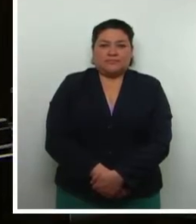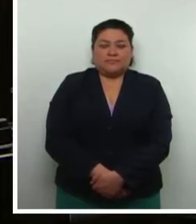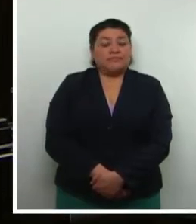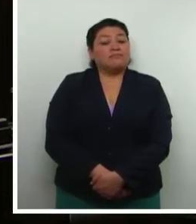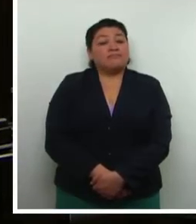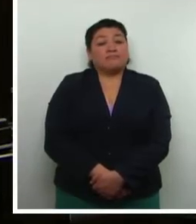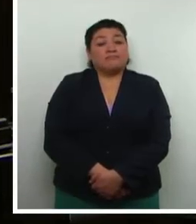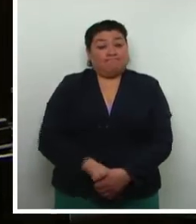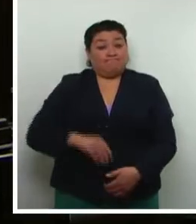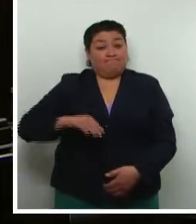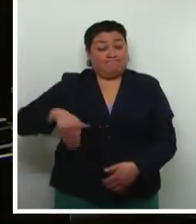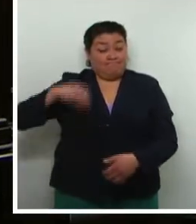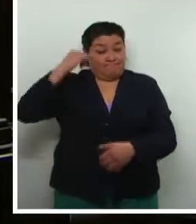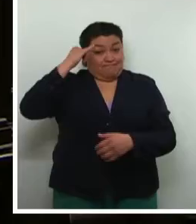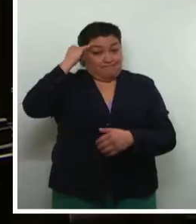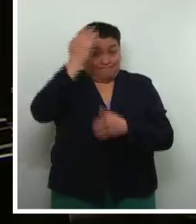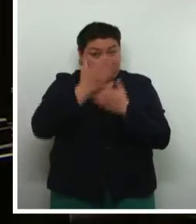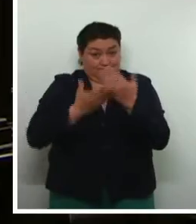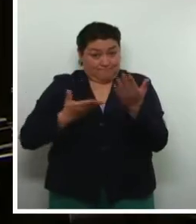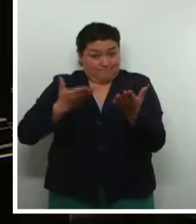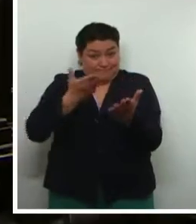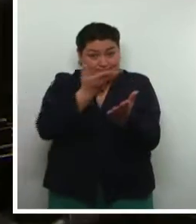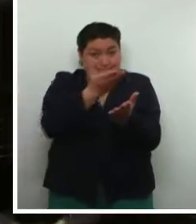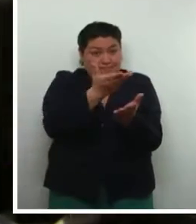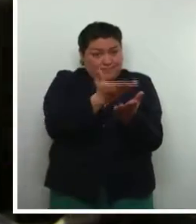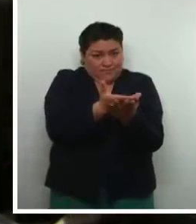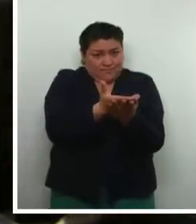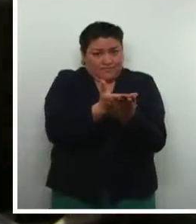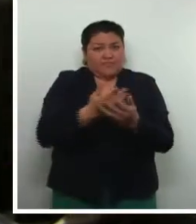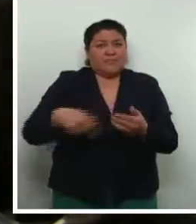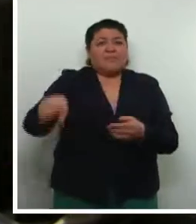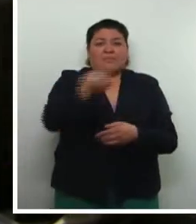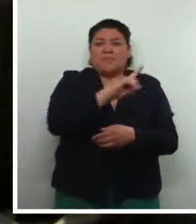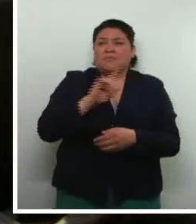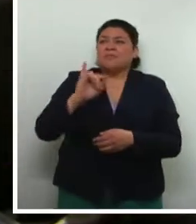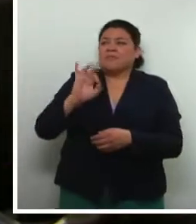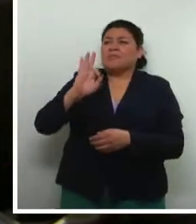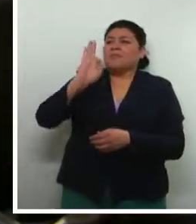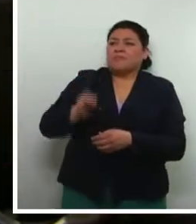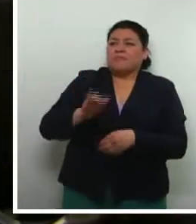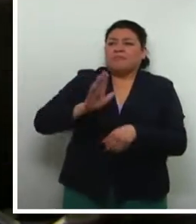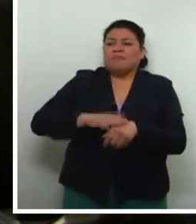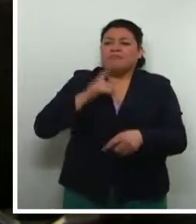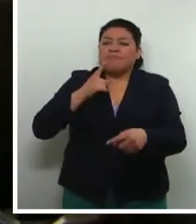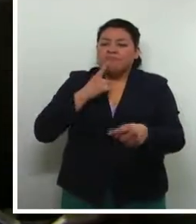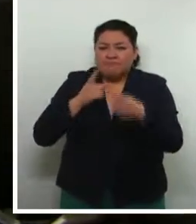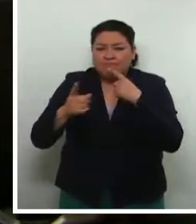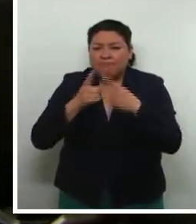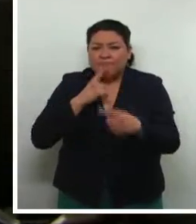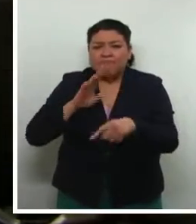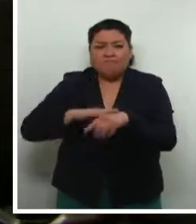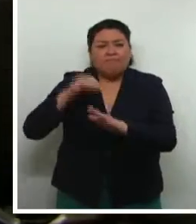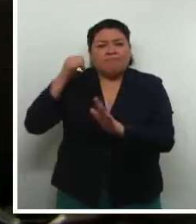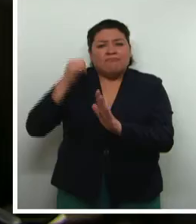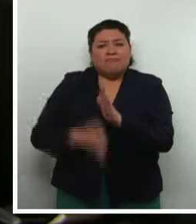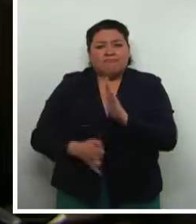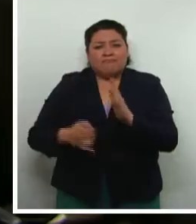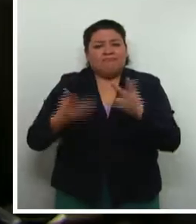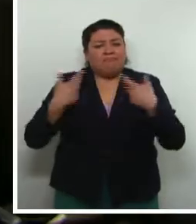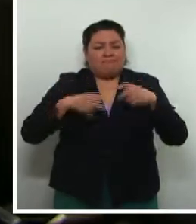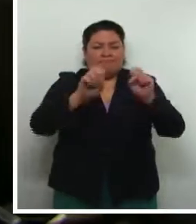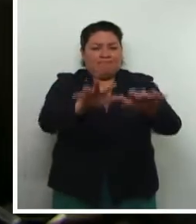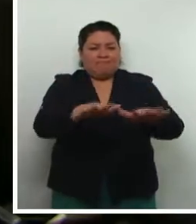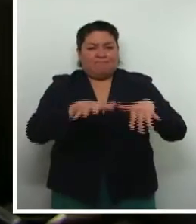La propuesta presentada fue aceptada para su discusión por parte del Pleno de esta